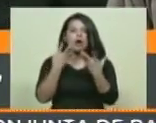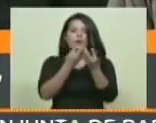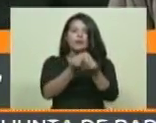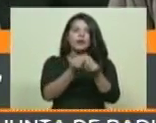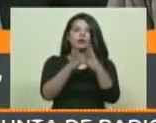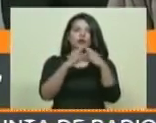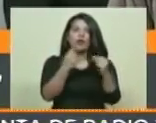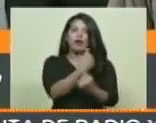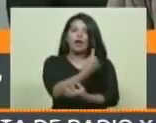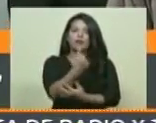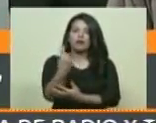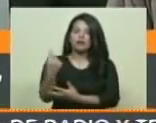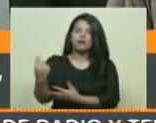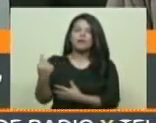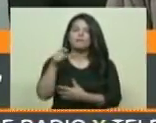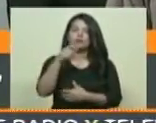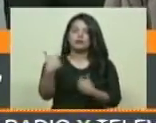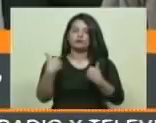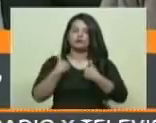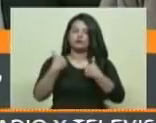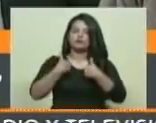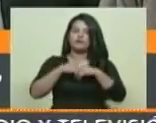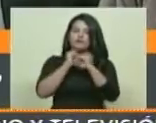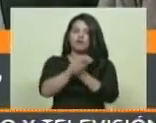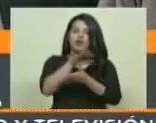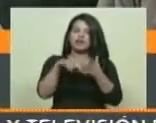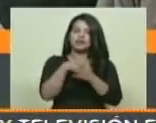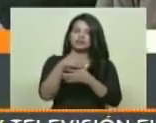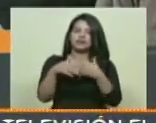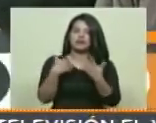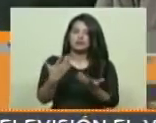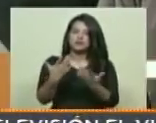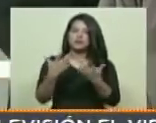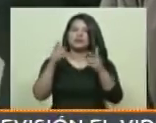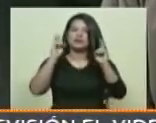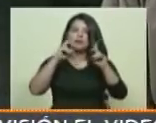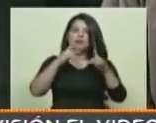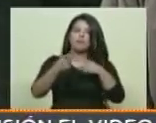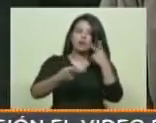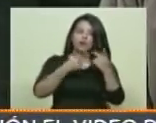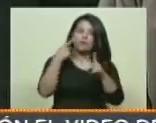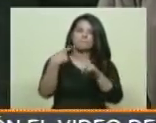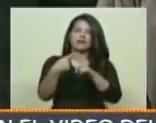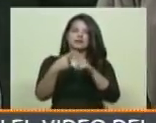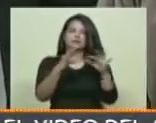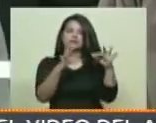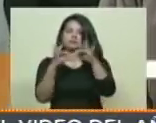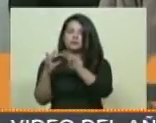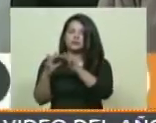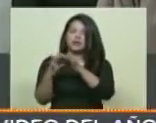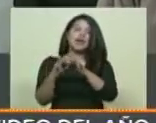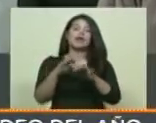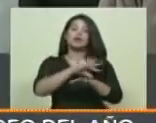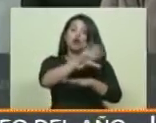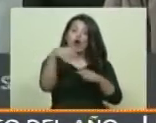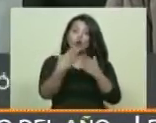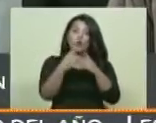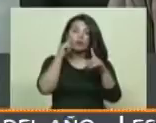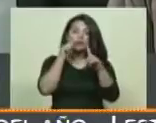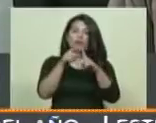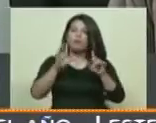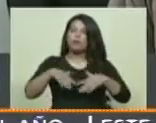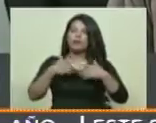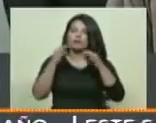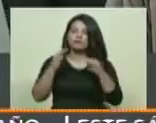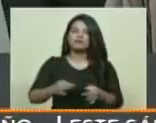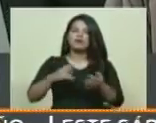de las víctimas de los hechos de violencia con fines políticos y conexos. Todo ello con mira al restablecimiento